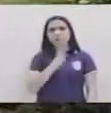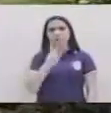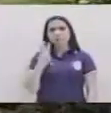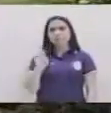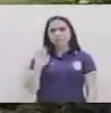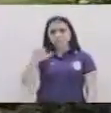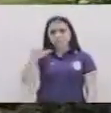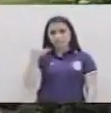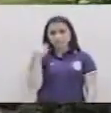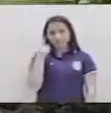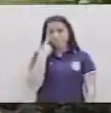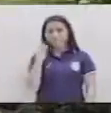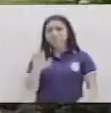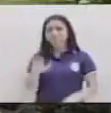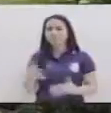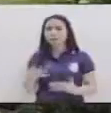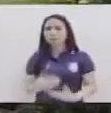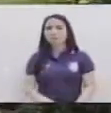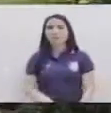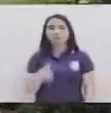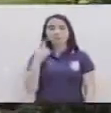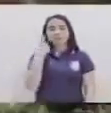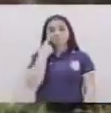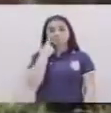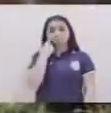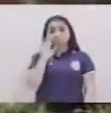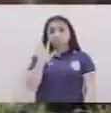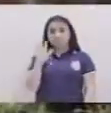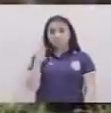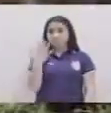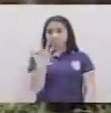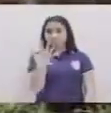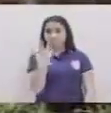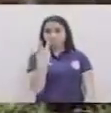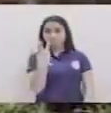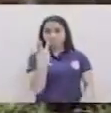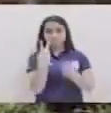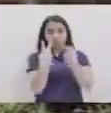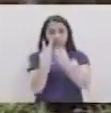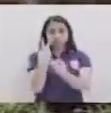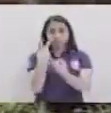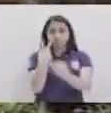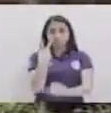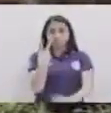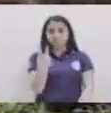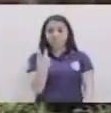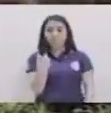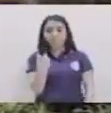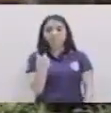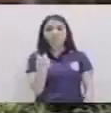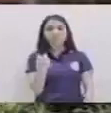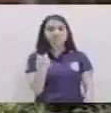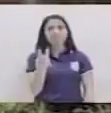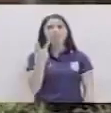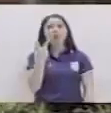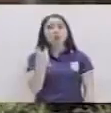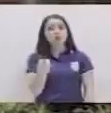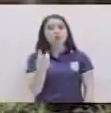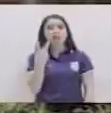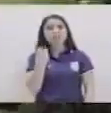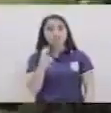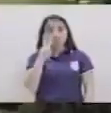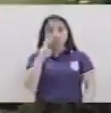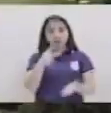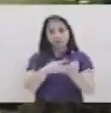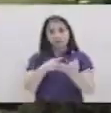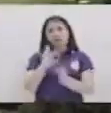Si preguntan cuántas, lo referente puede ser hasta 3 veces y la palabra sería otra vez. Luego de